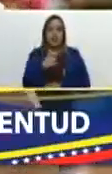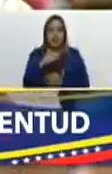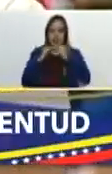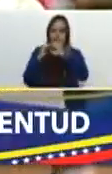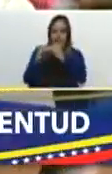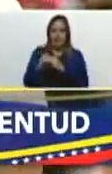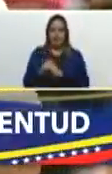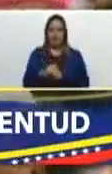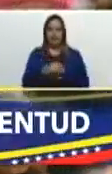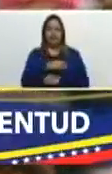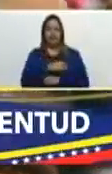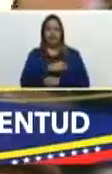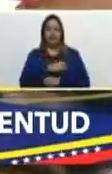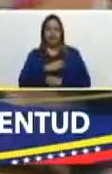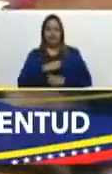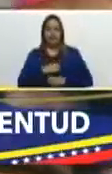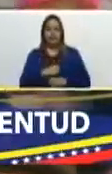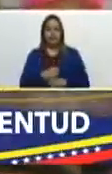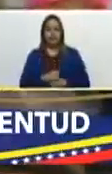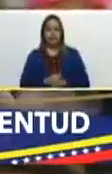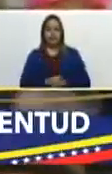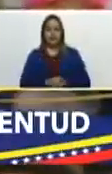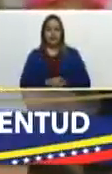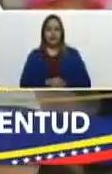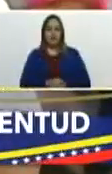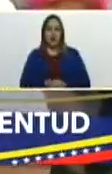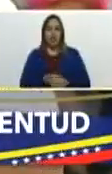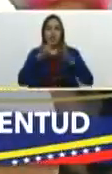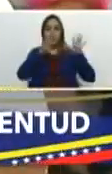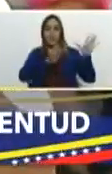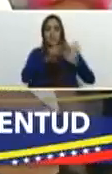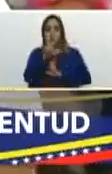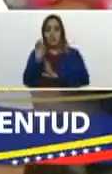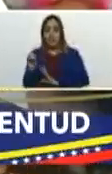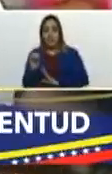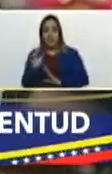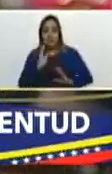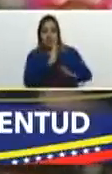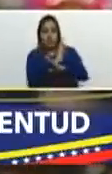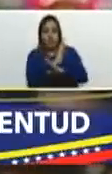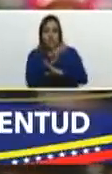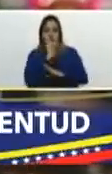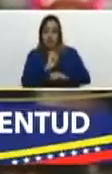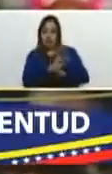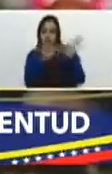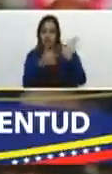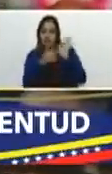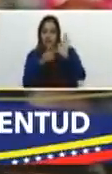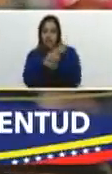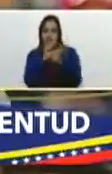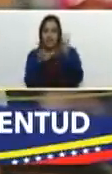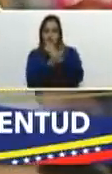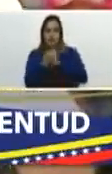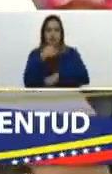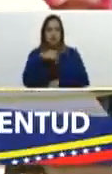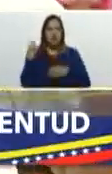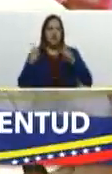estabilidad. Y esas 920 sanciones, hoy las vemos materializadas en el cambio de nuestra